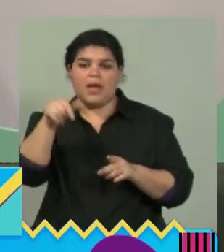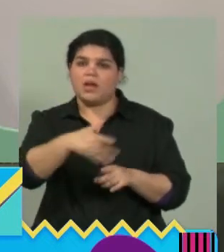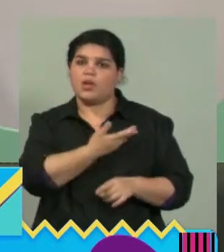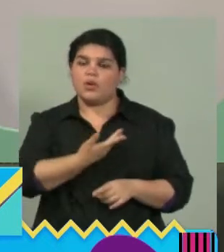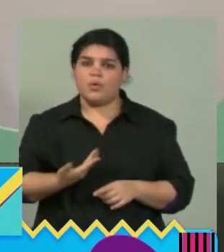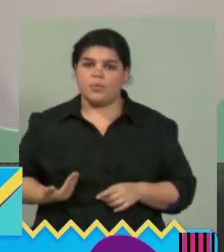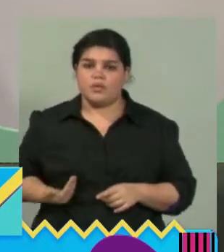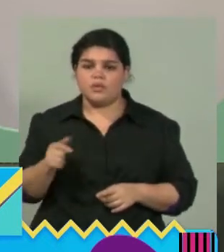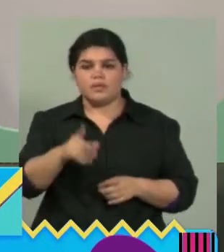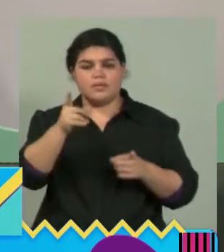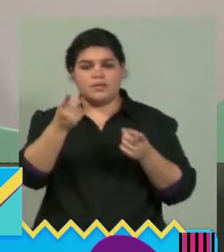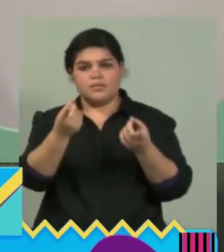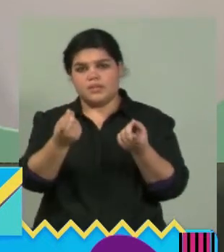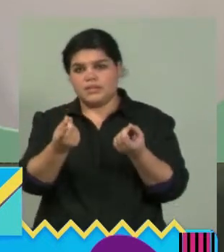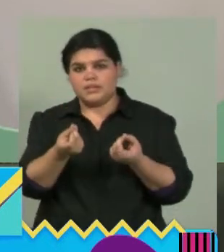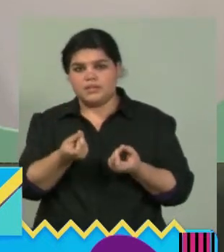que ponerse